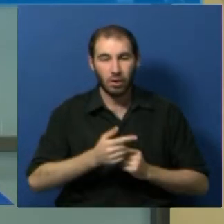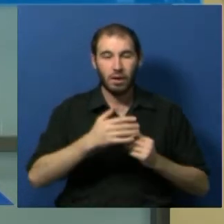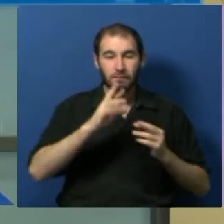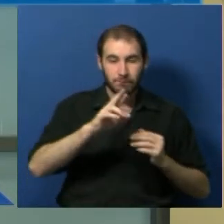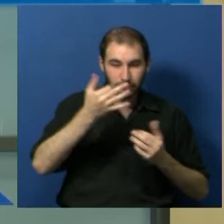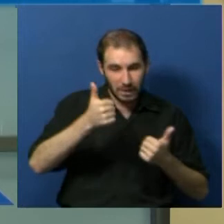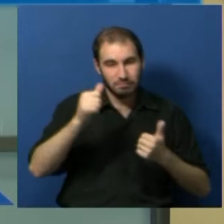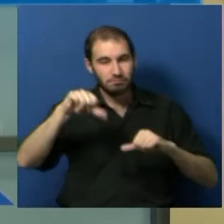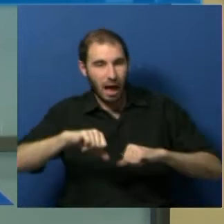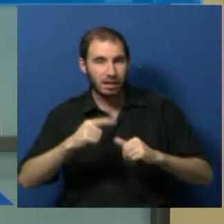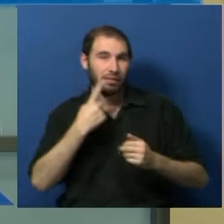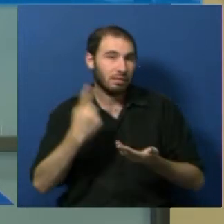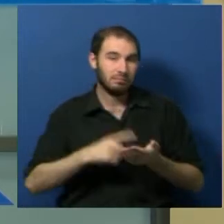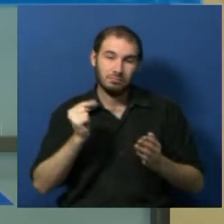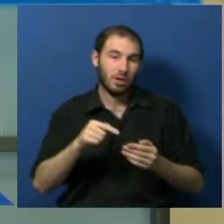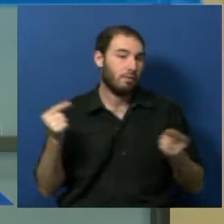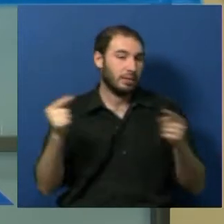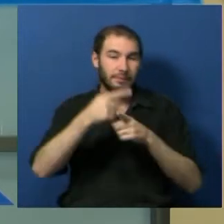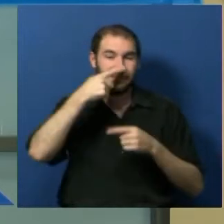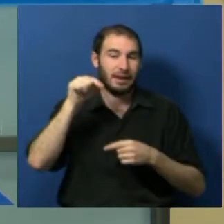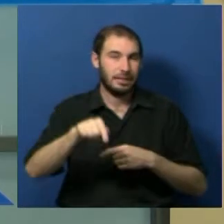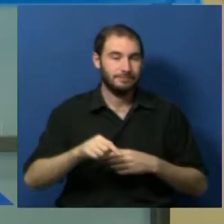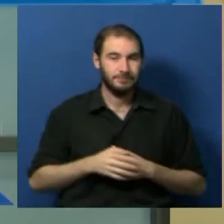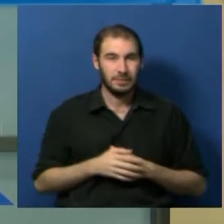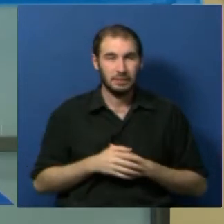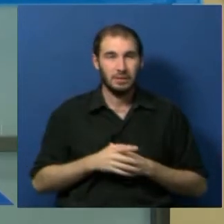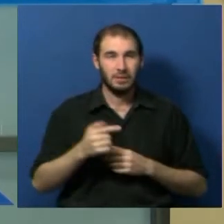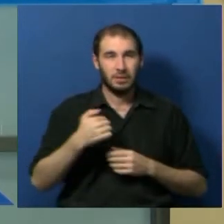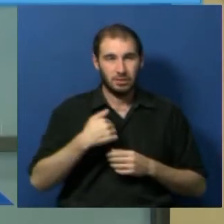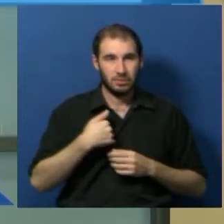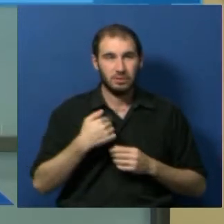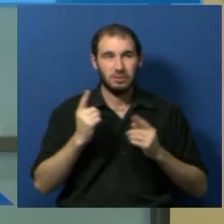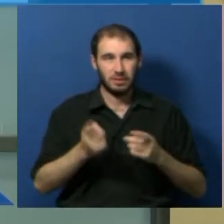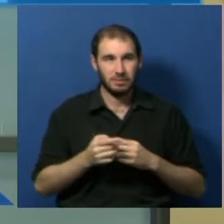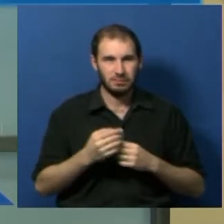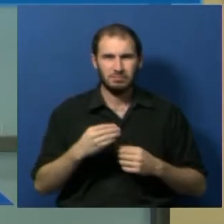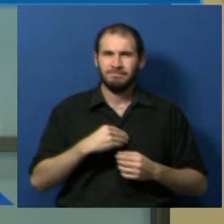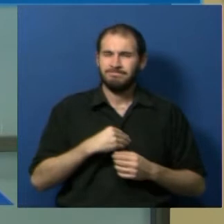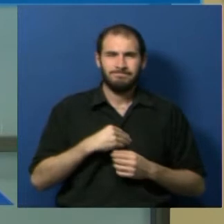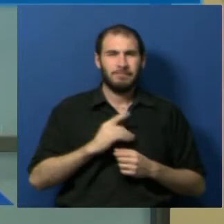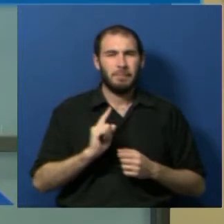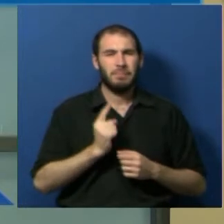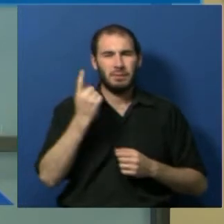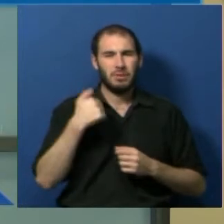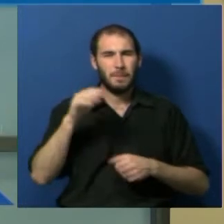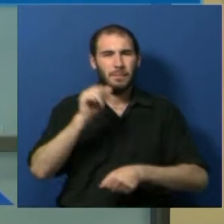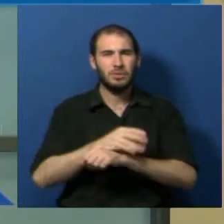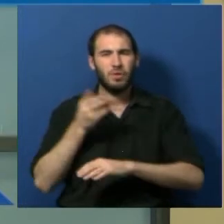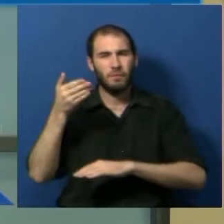no, terminan determinando tu destino. Fue lo que a mí me pasó y me conmovió la primera vez que fui a un